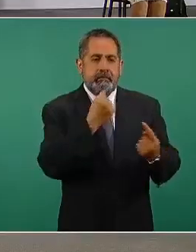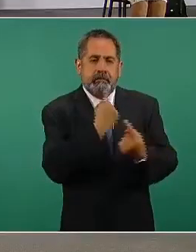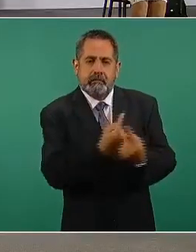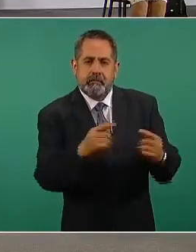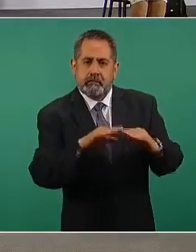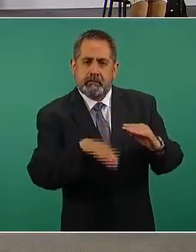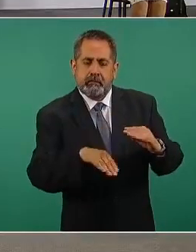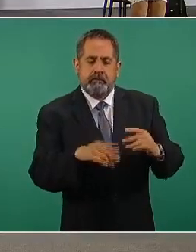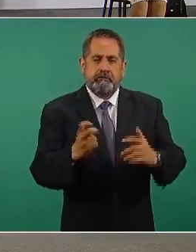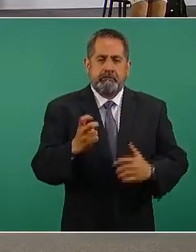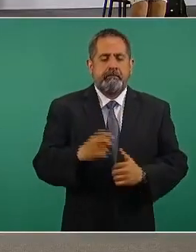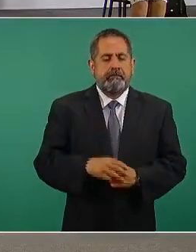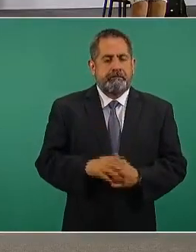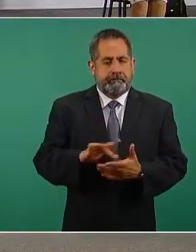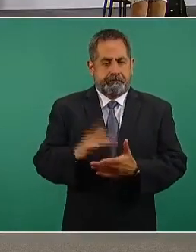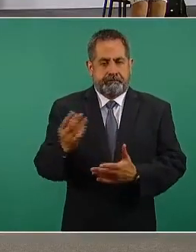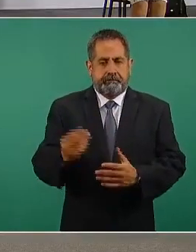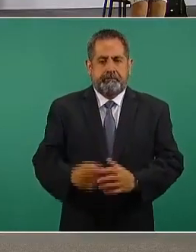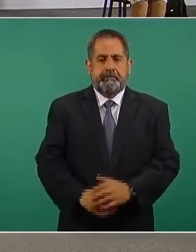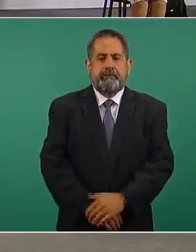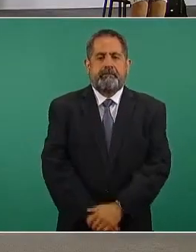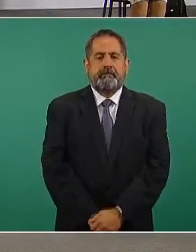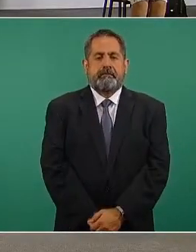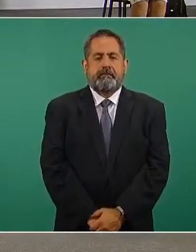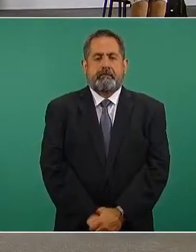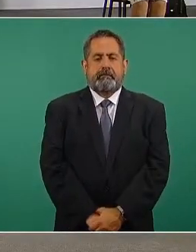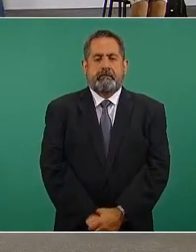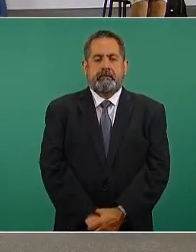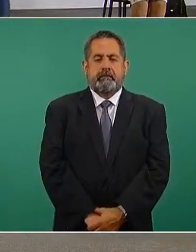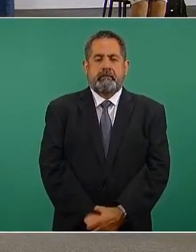edad. Muchas gracias.